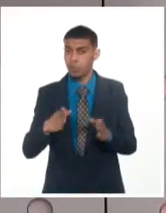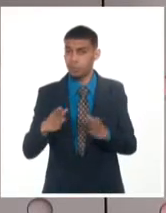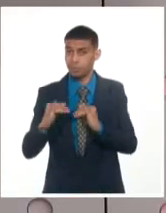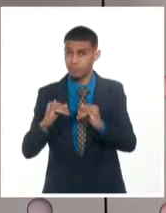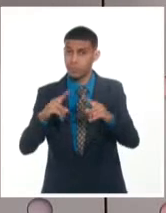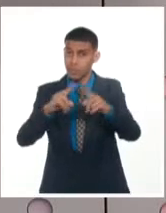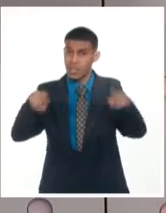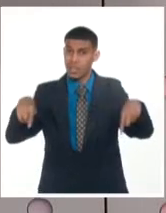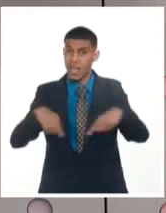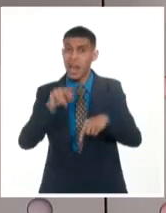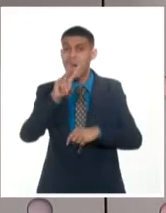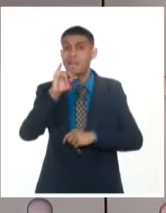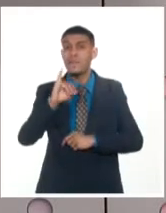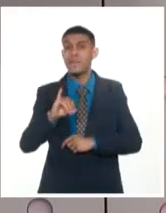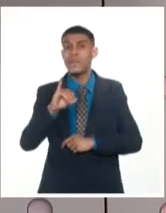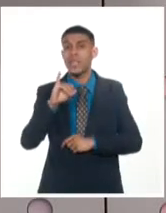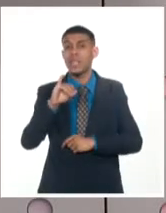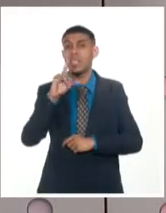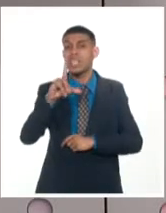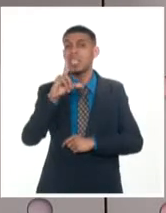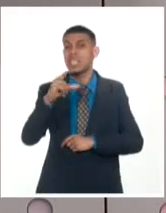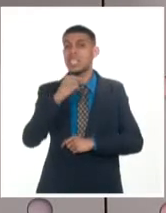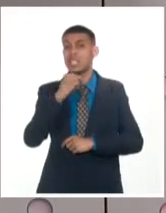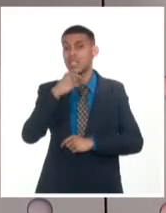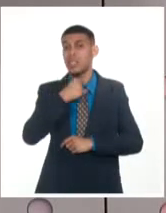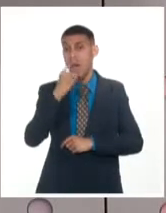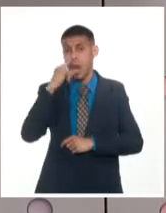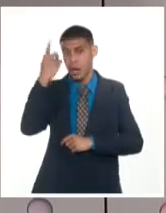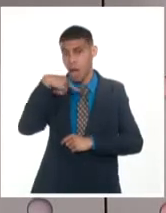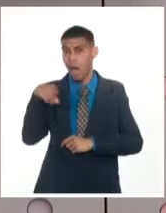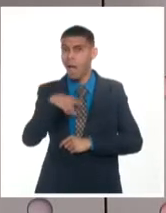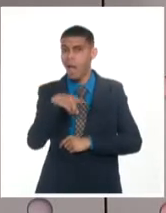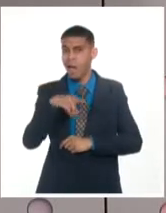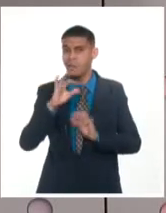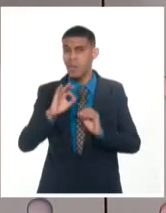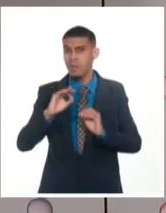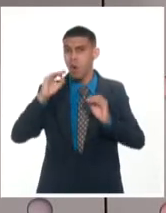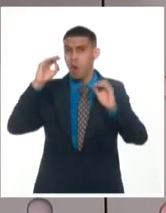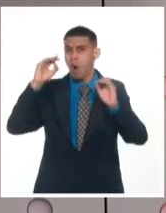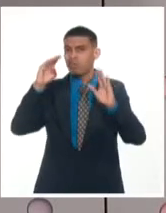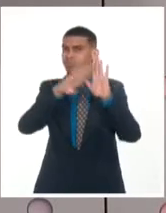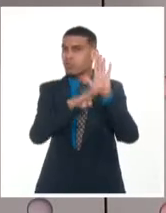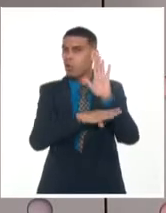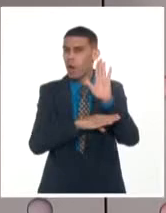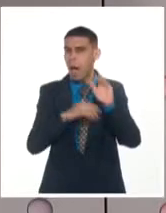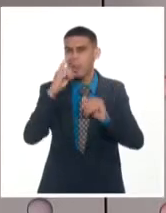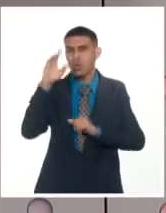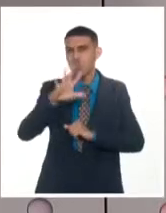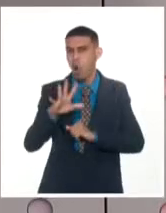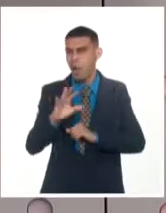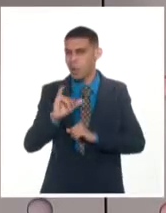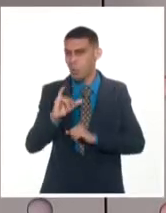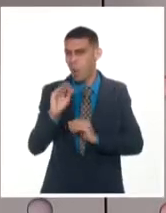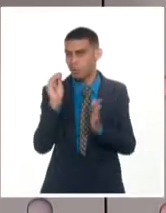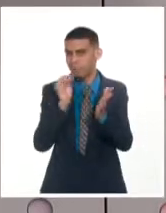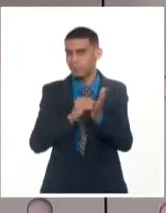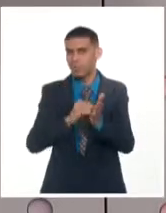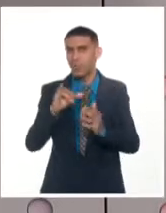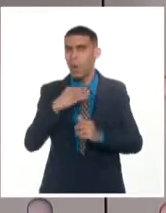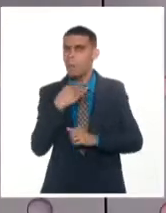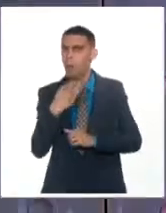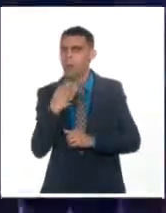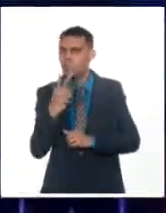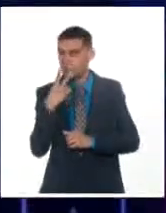de la nueva temporada de la serie Tras la Huella. En el encuentro participaron realizadores y directivos de los estudios Taíno y la televisión